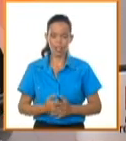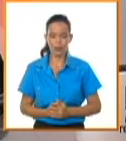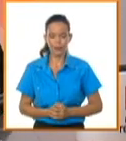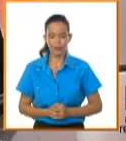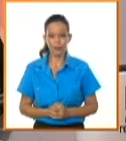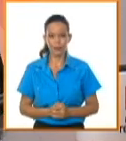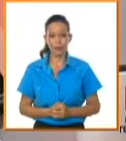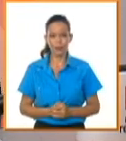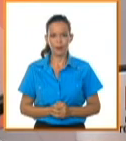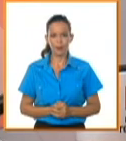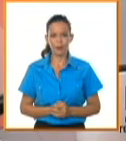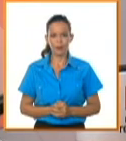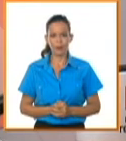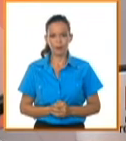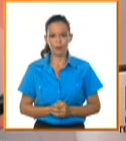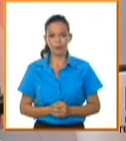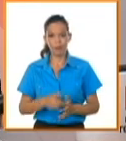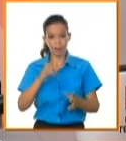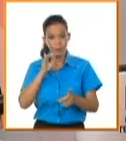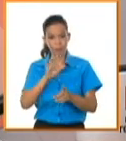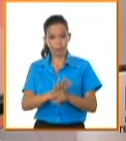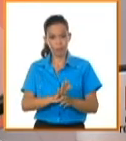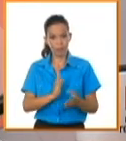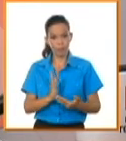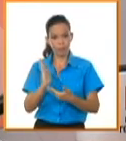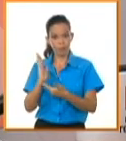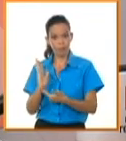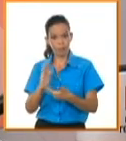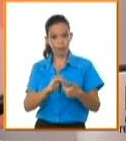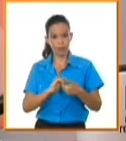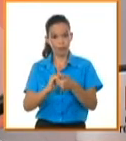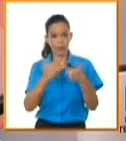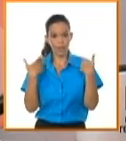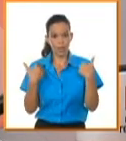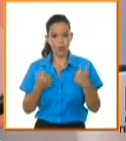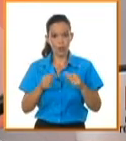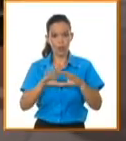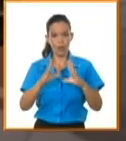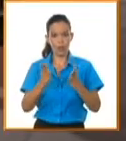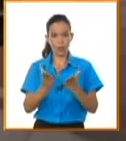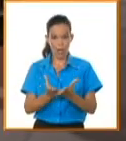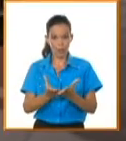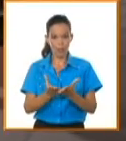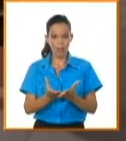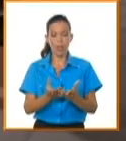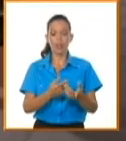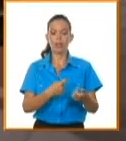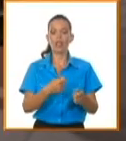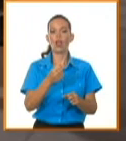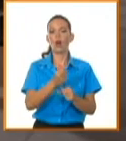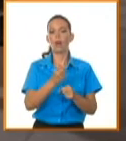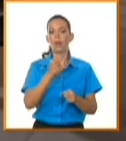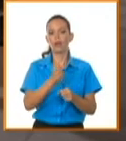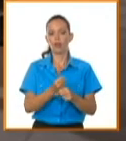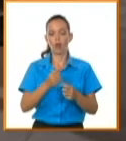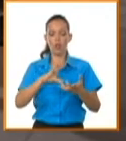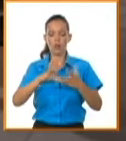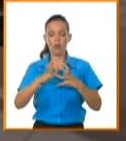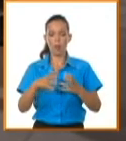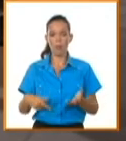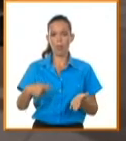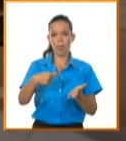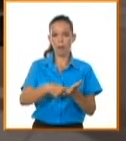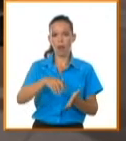comenzaría hablando con el compañero Julio Antonio Pérez Álvarez director general de operaciones y sistemas de pago del Banco Central